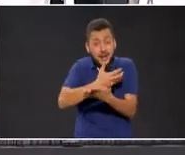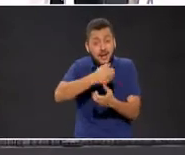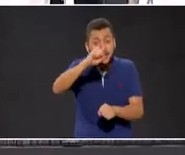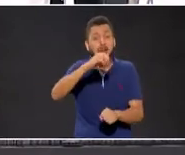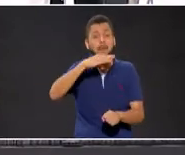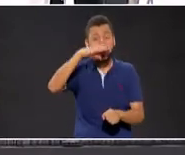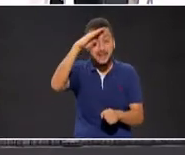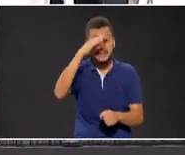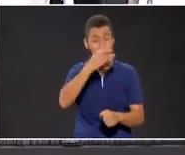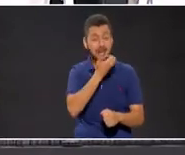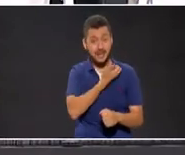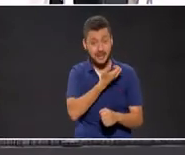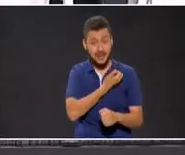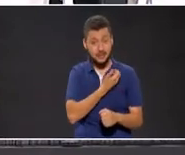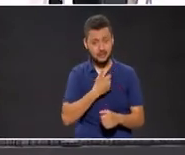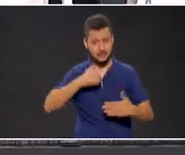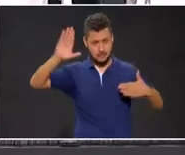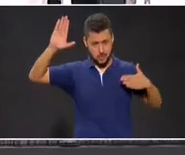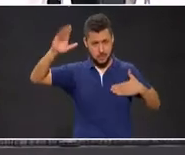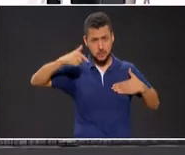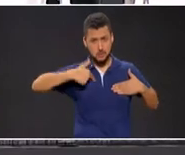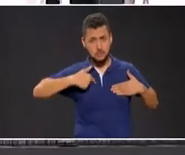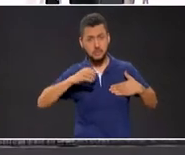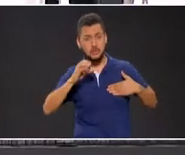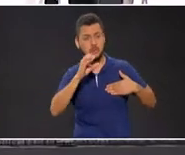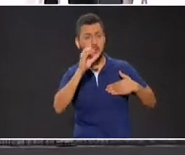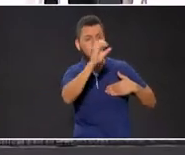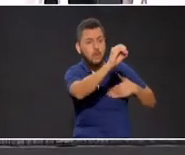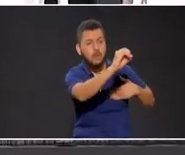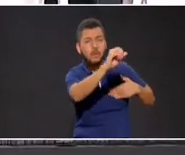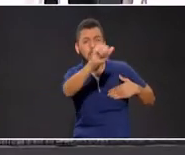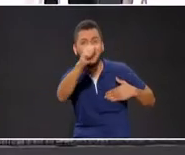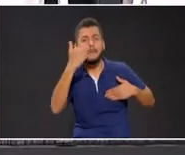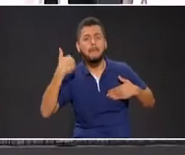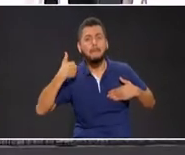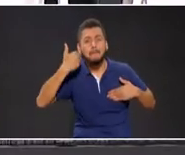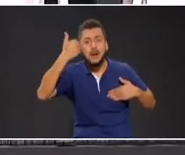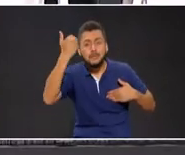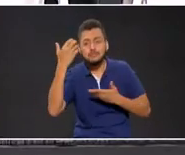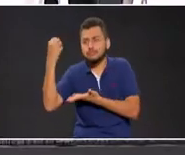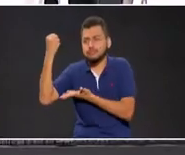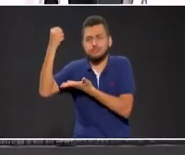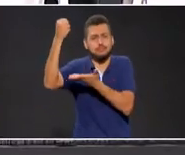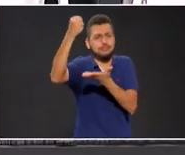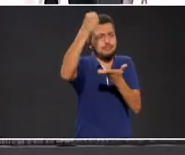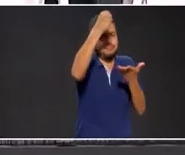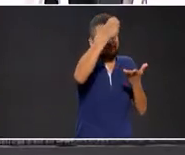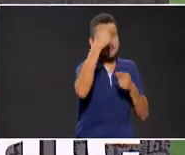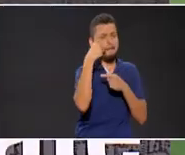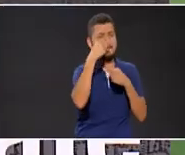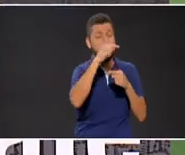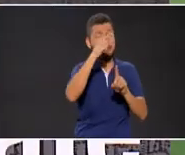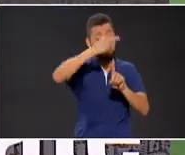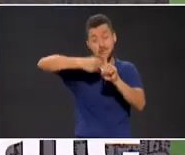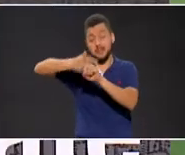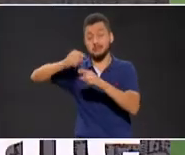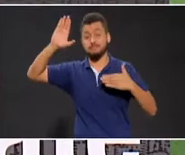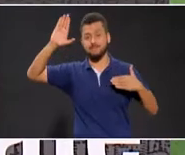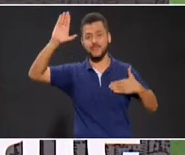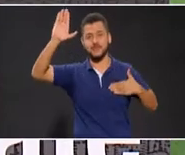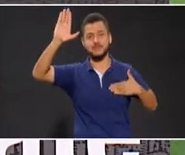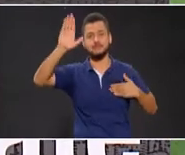tonadas un salario y mire que yo soy contundente como completo y eficiente en mis decisiones muchas gracias candidata